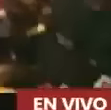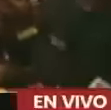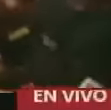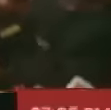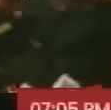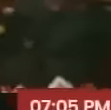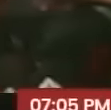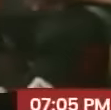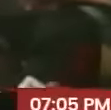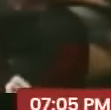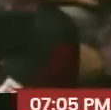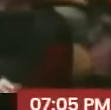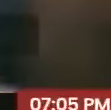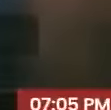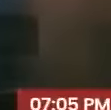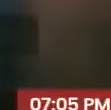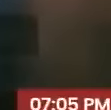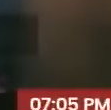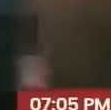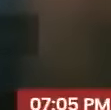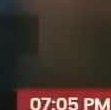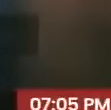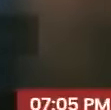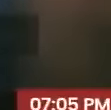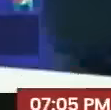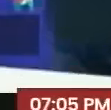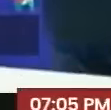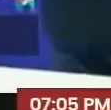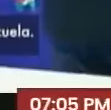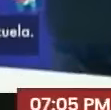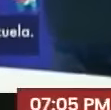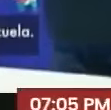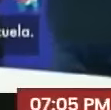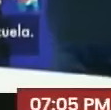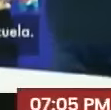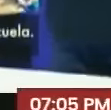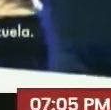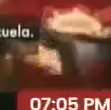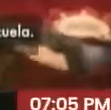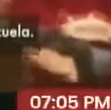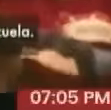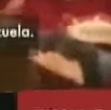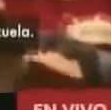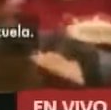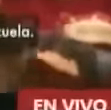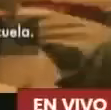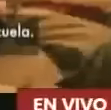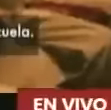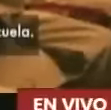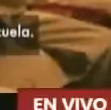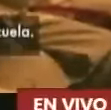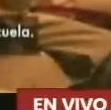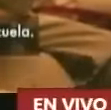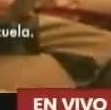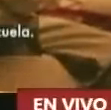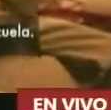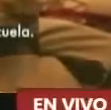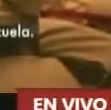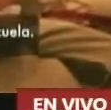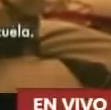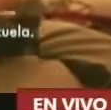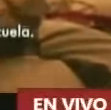un pueblo, es el hombre, es la mujer de a pie, es el niño, es la niña sembrada para siempre, para la independencia y